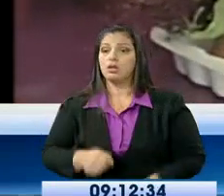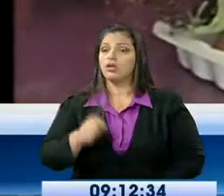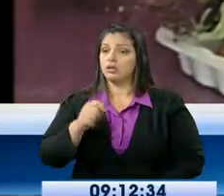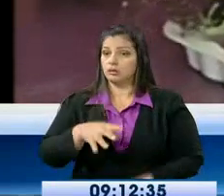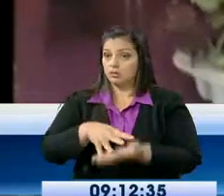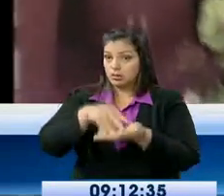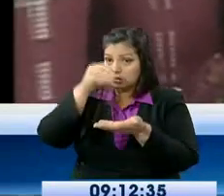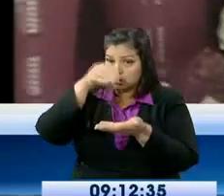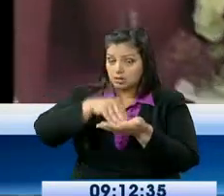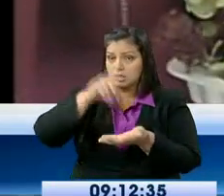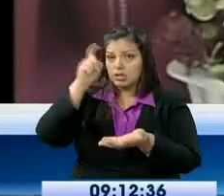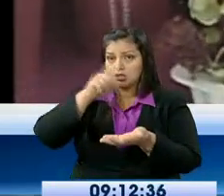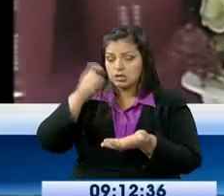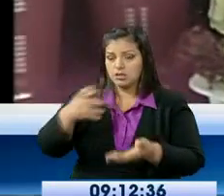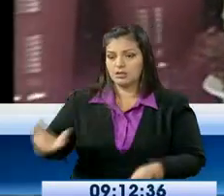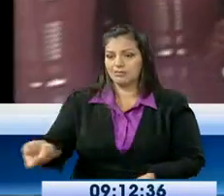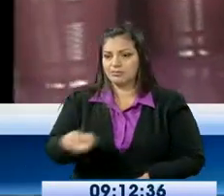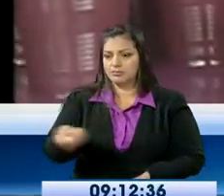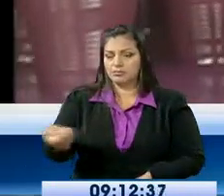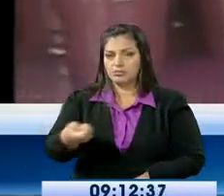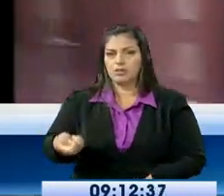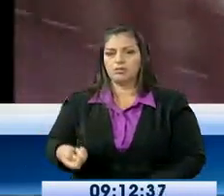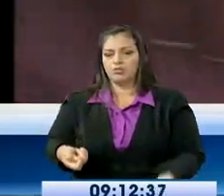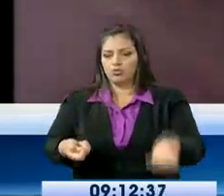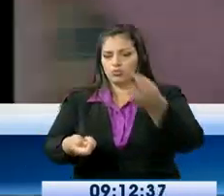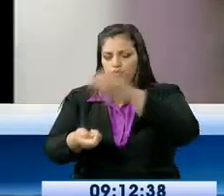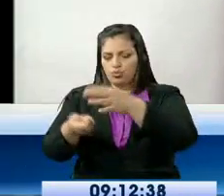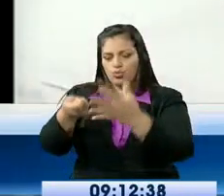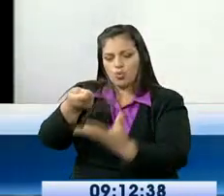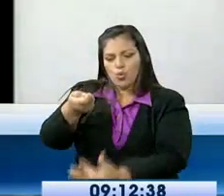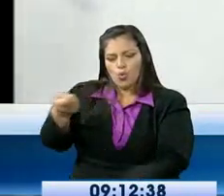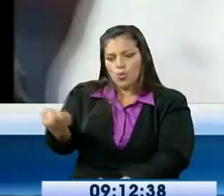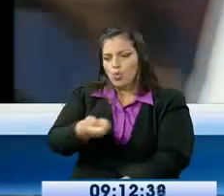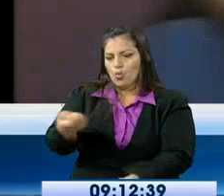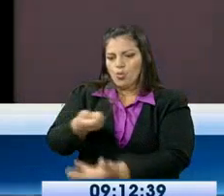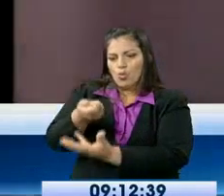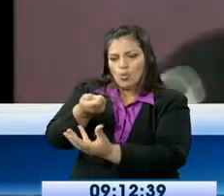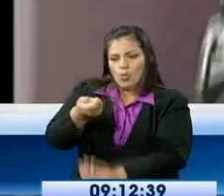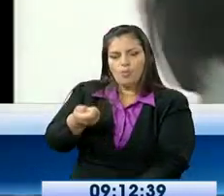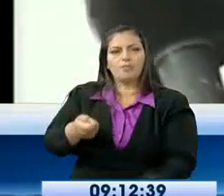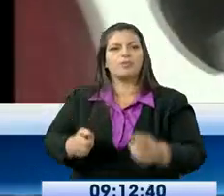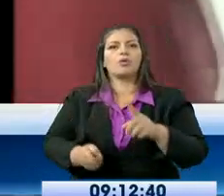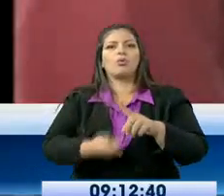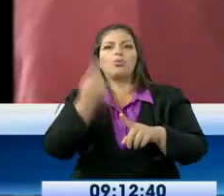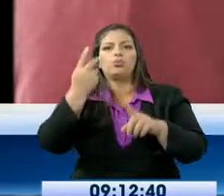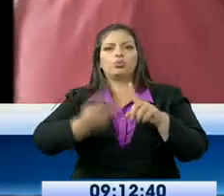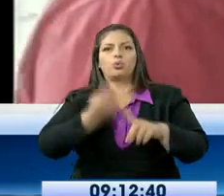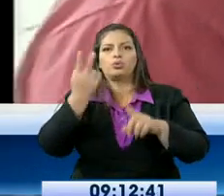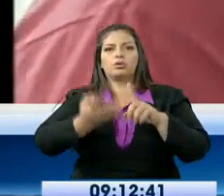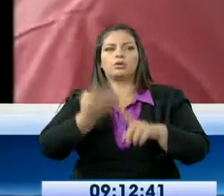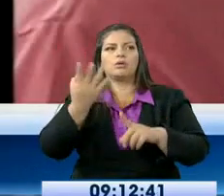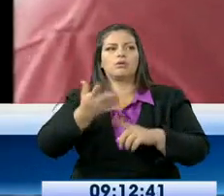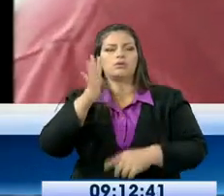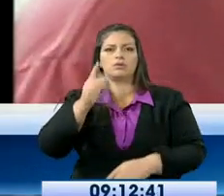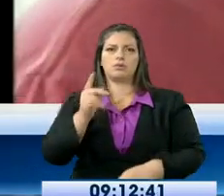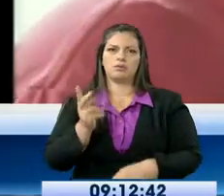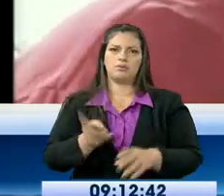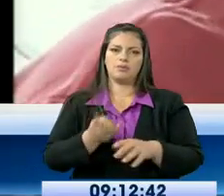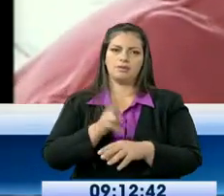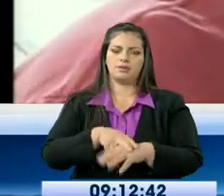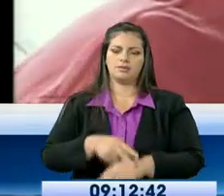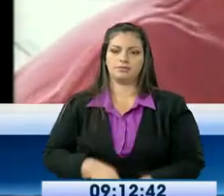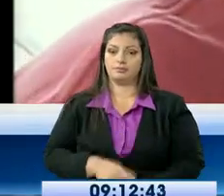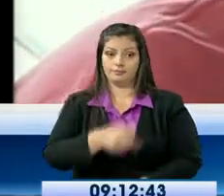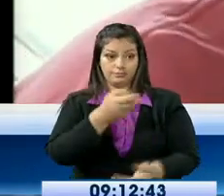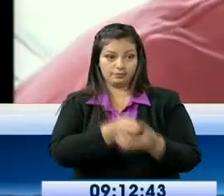5 veces. 5 veces. Señor, usted también viene a comprar. Sí, ¿cuánto va a llevar, señor? 5 vasos. 5 vasos, ¿le